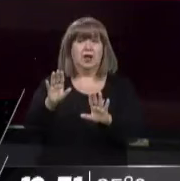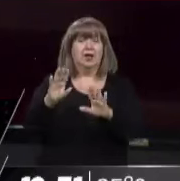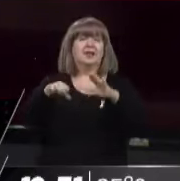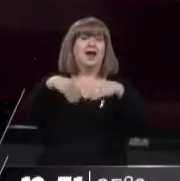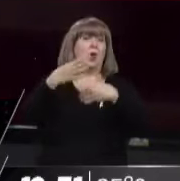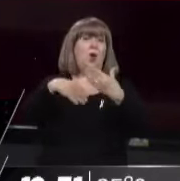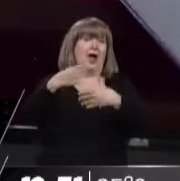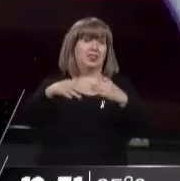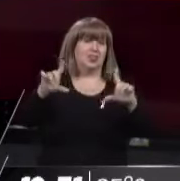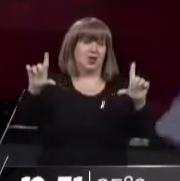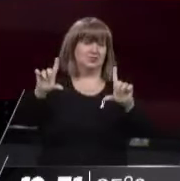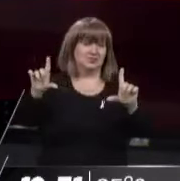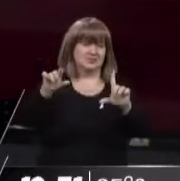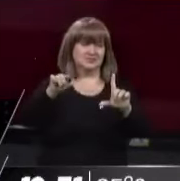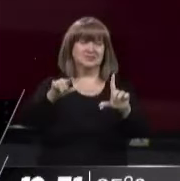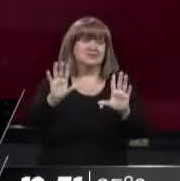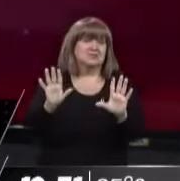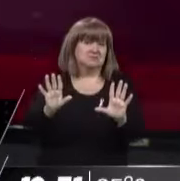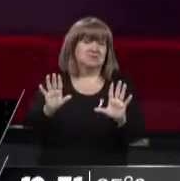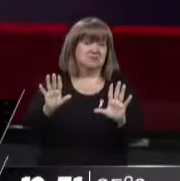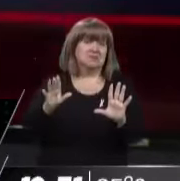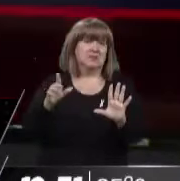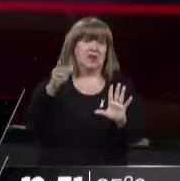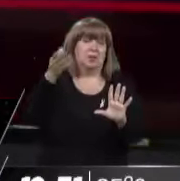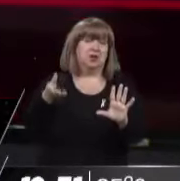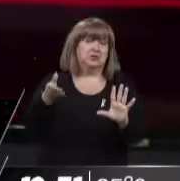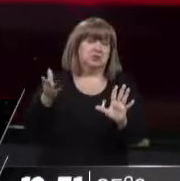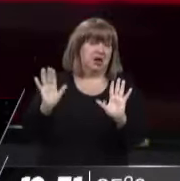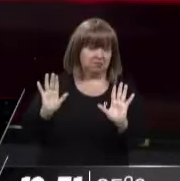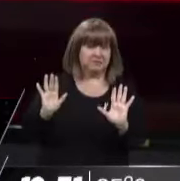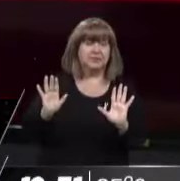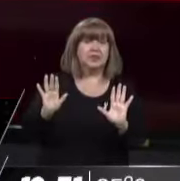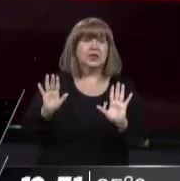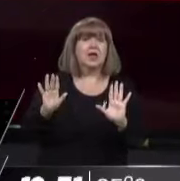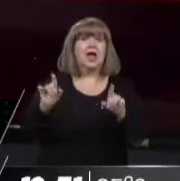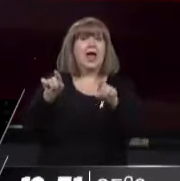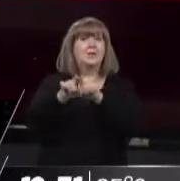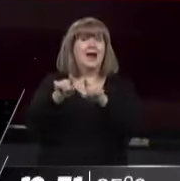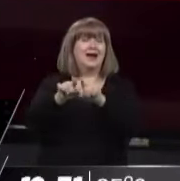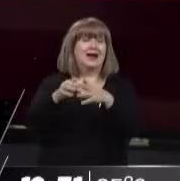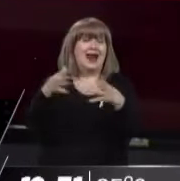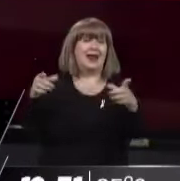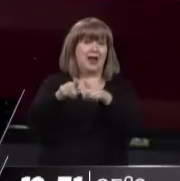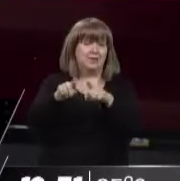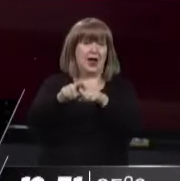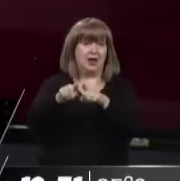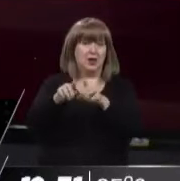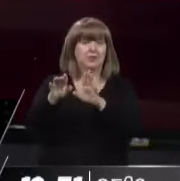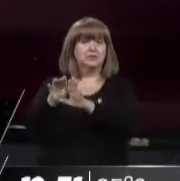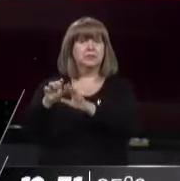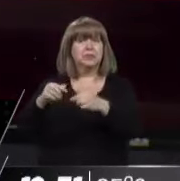focalizada o ubicada en un contexto de personaje de televisión. Lo que le da otra dimensión es la respuesta de la